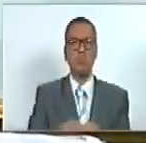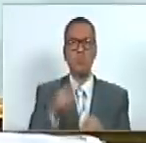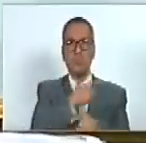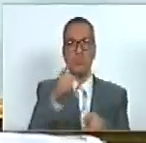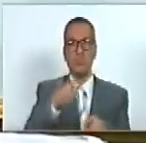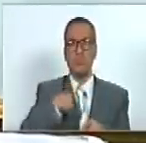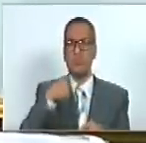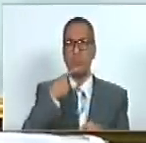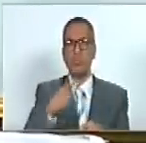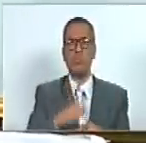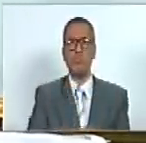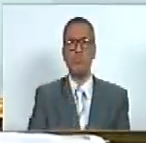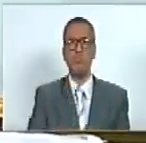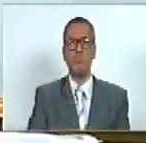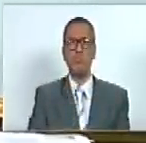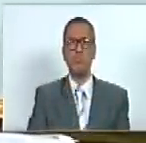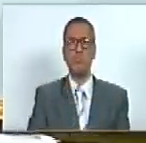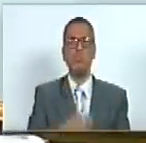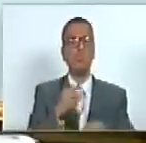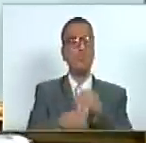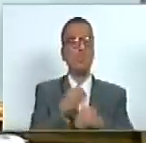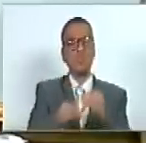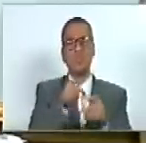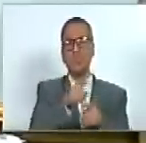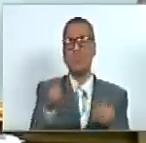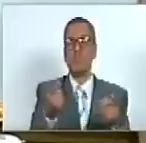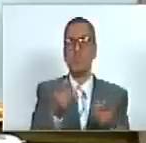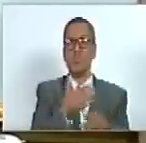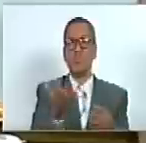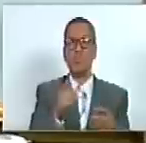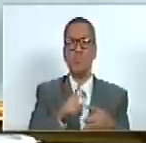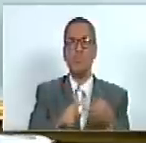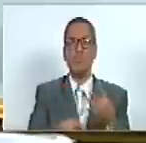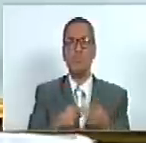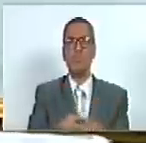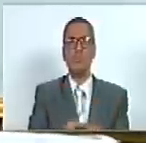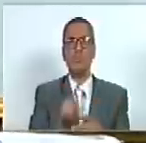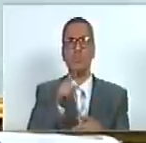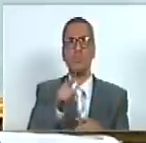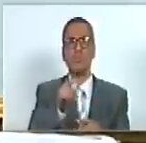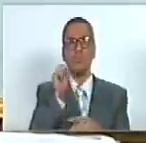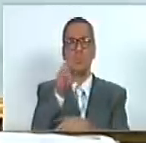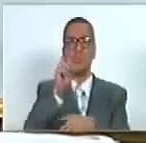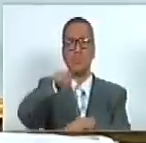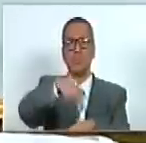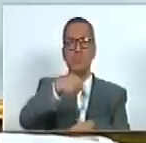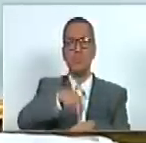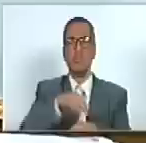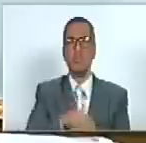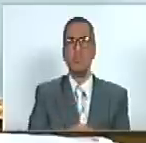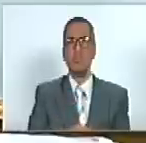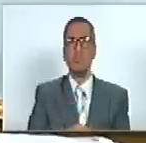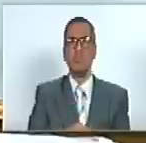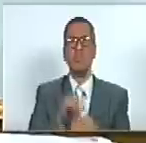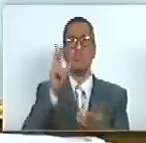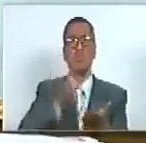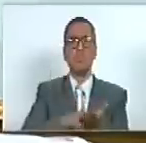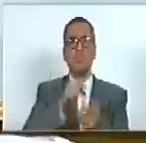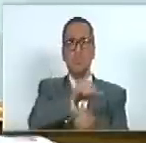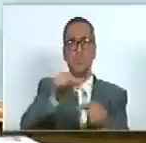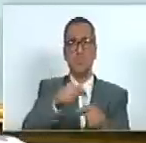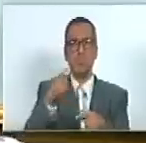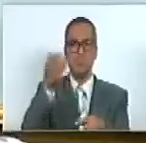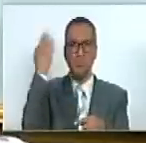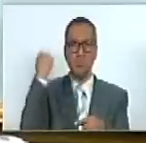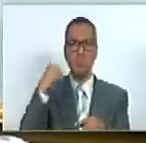me dirán, ¿cómo hacer eso? Esta Asamblea Nacional aprobó la semana